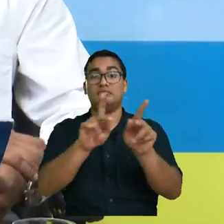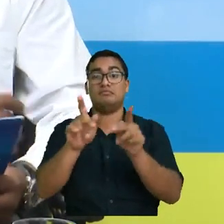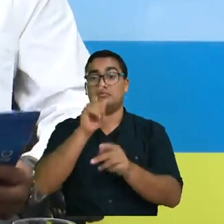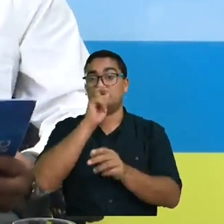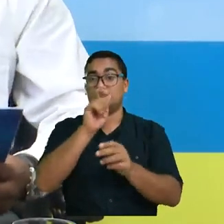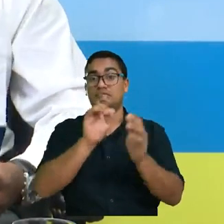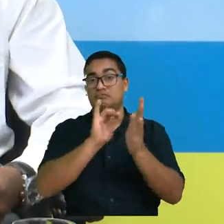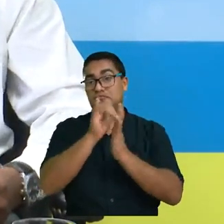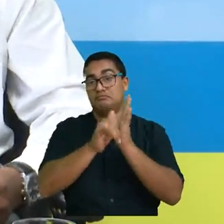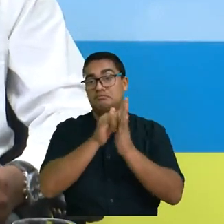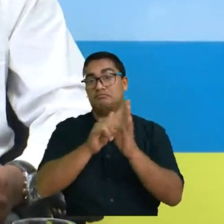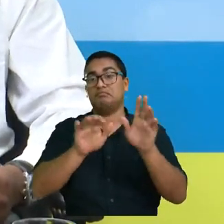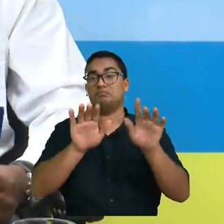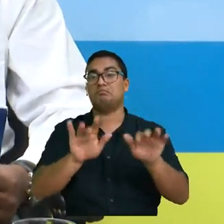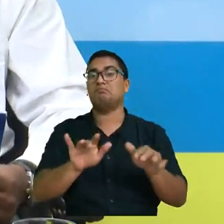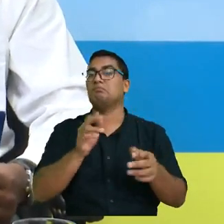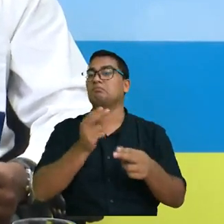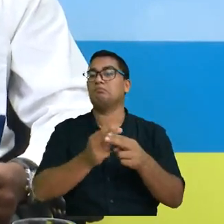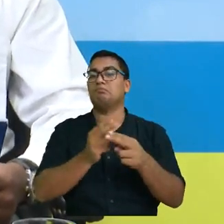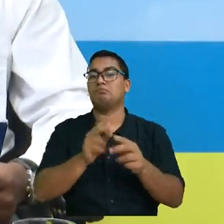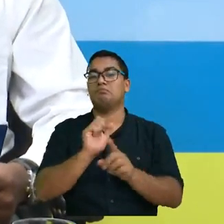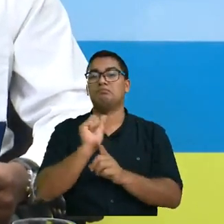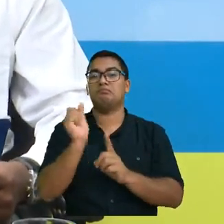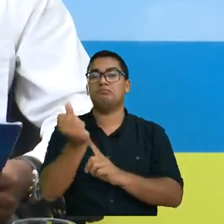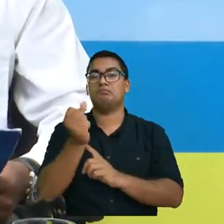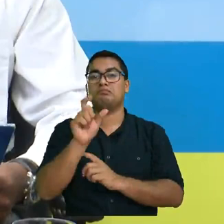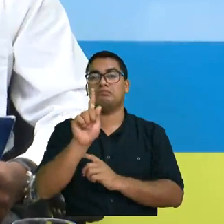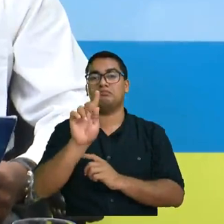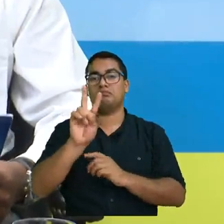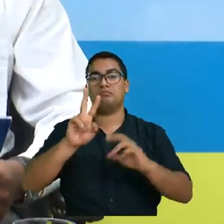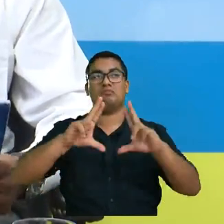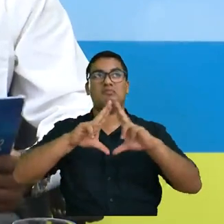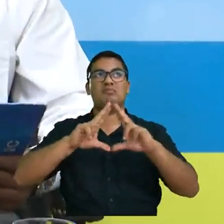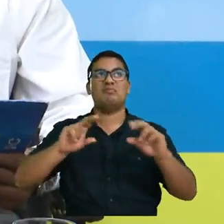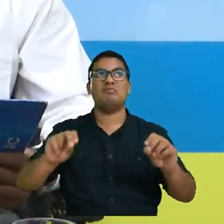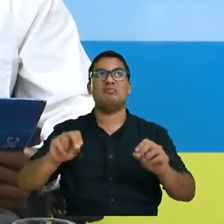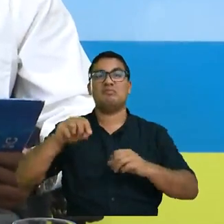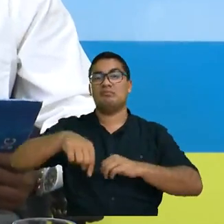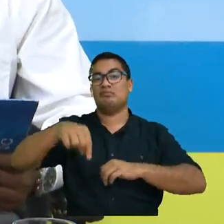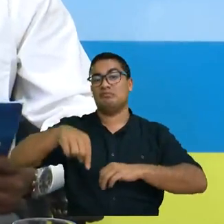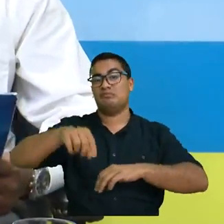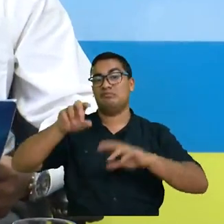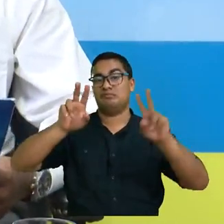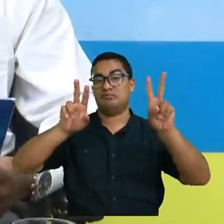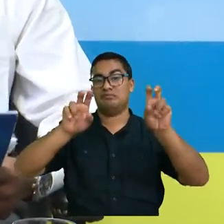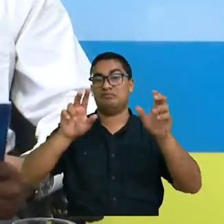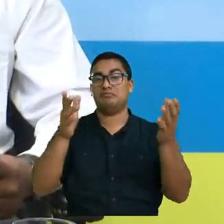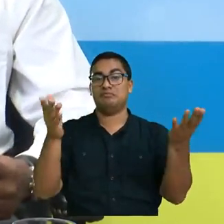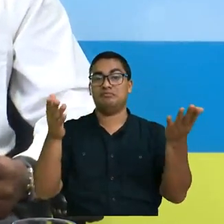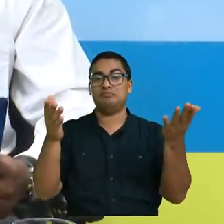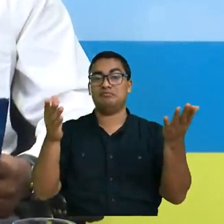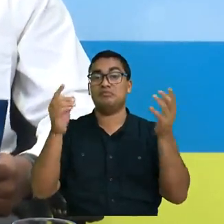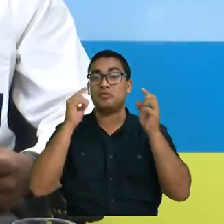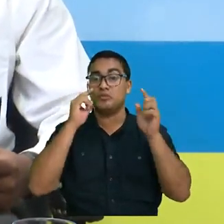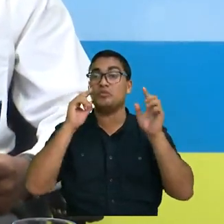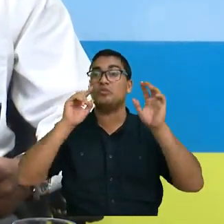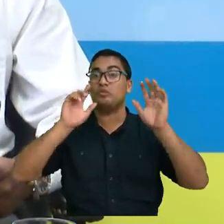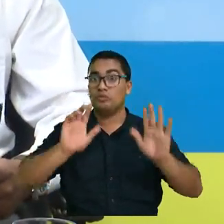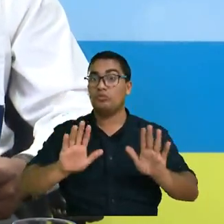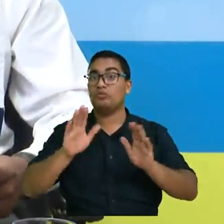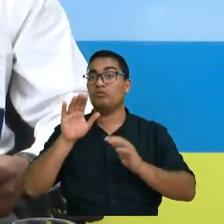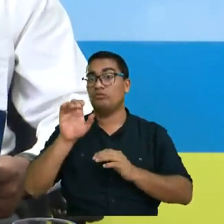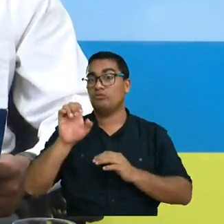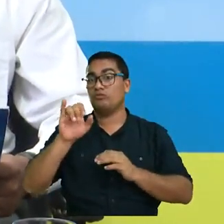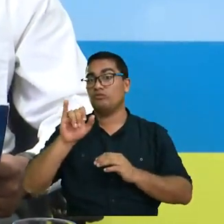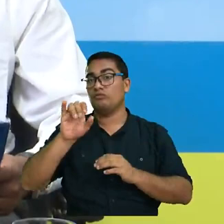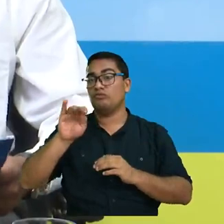digital, aparecemos como Asamblea TV NIC. Hoy estamos abordando el tema de la prevención de la influenza. Tenemos